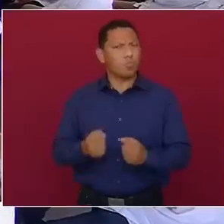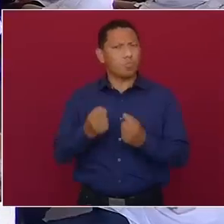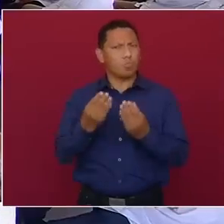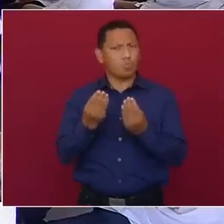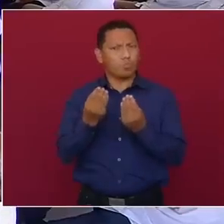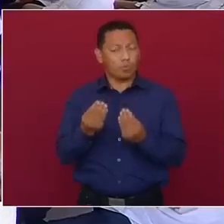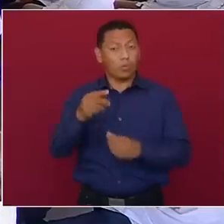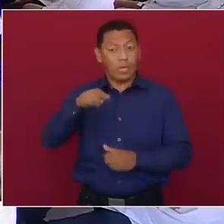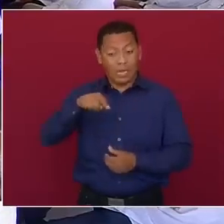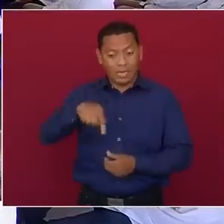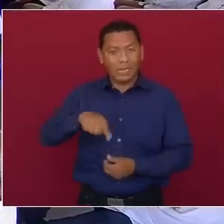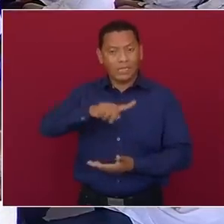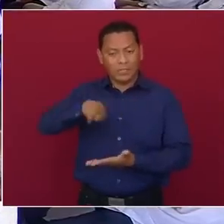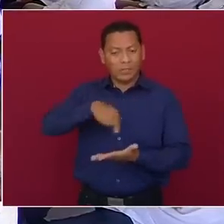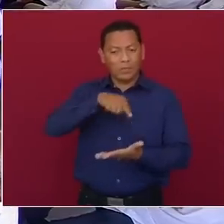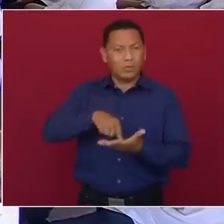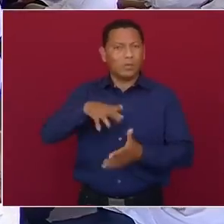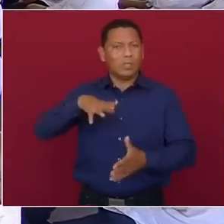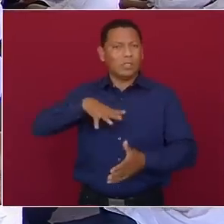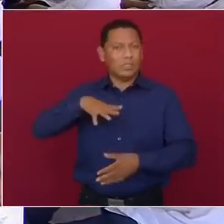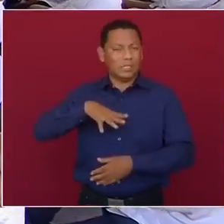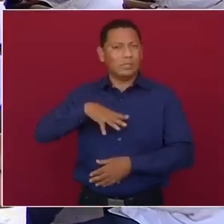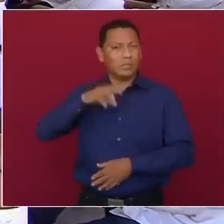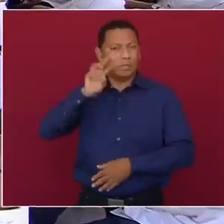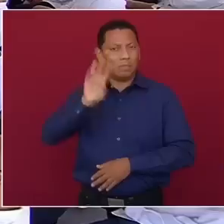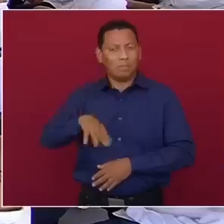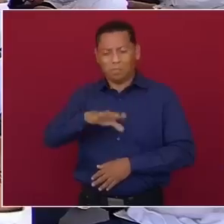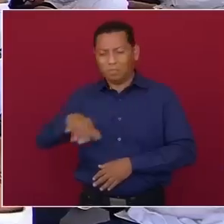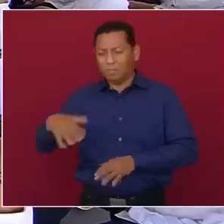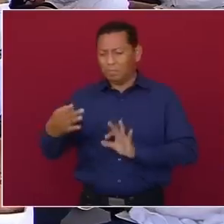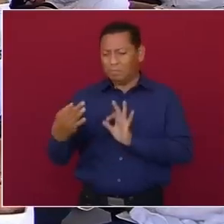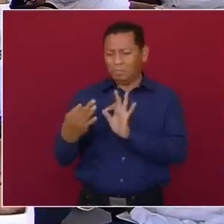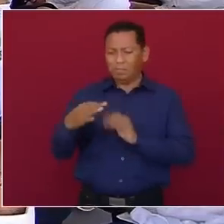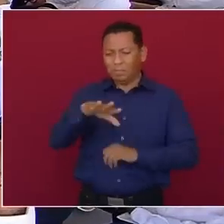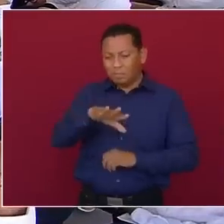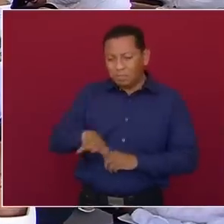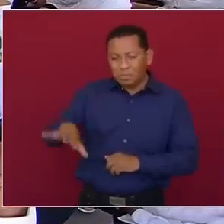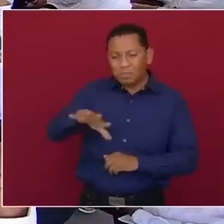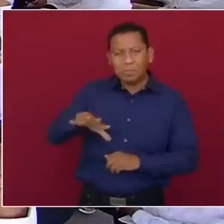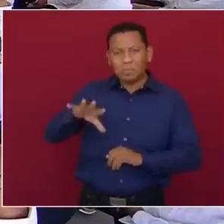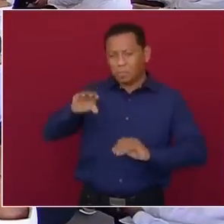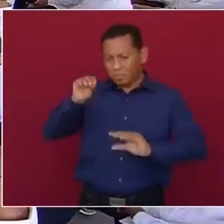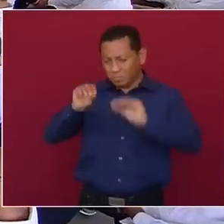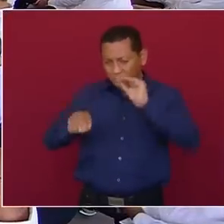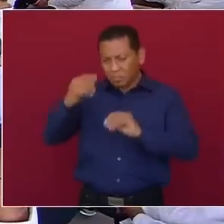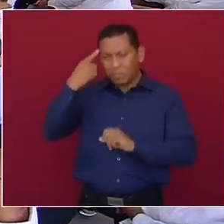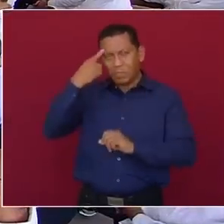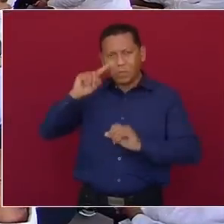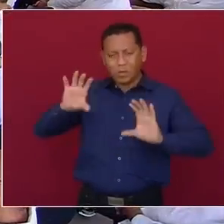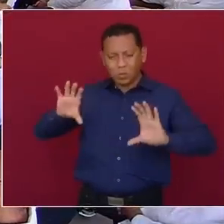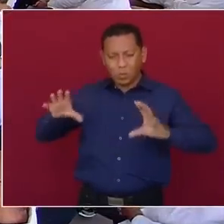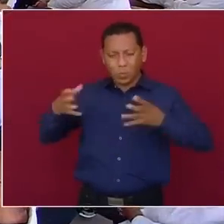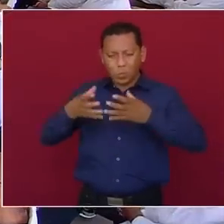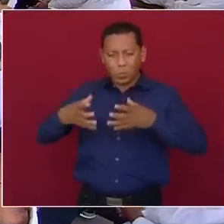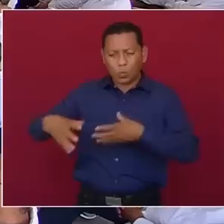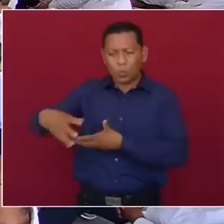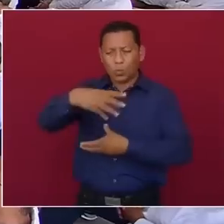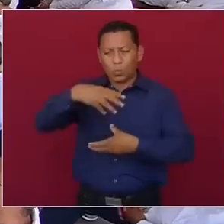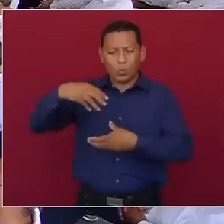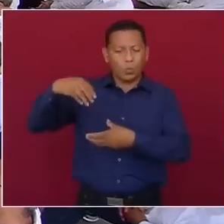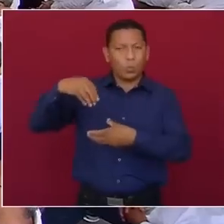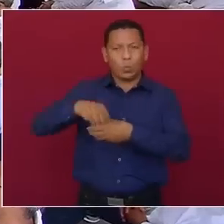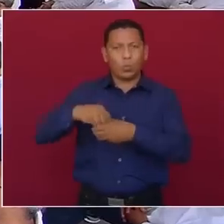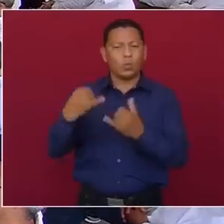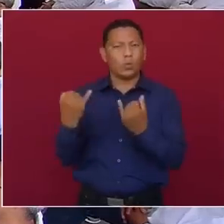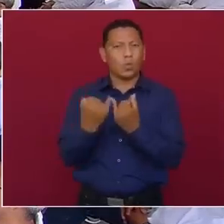Aquí, donde hay un muelle e instalaciones asociadas para la integración del suministro y despacho de la